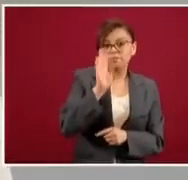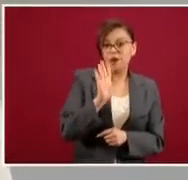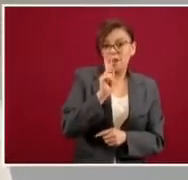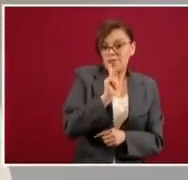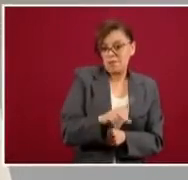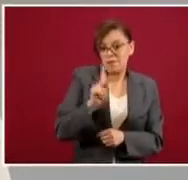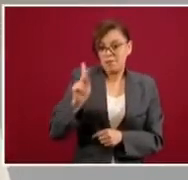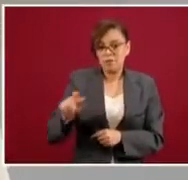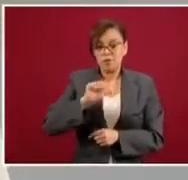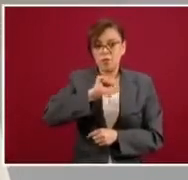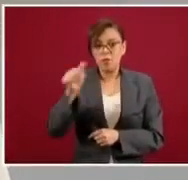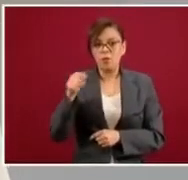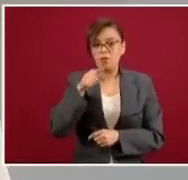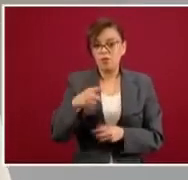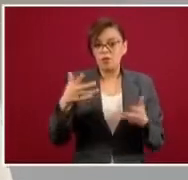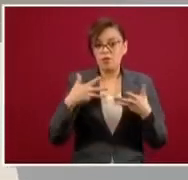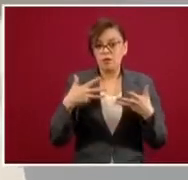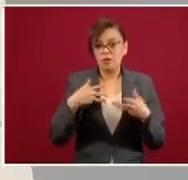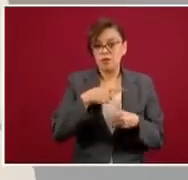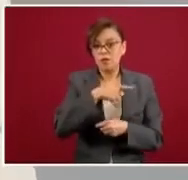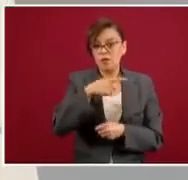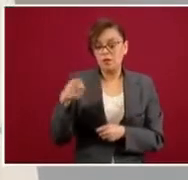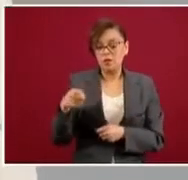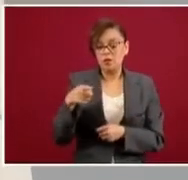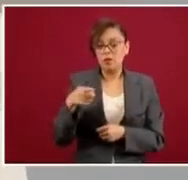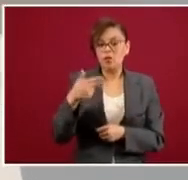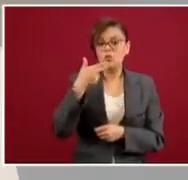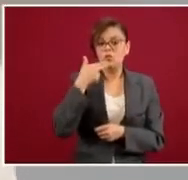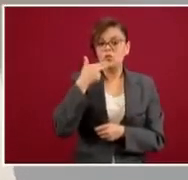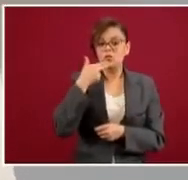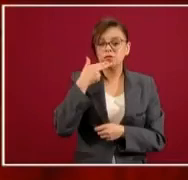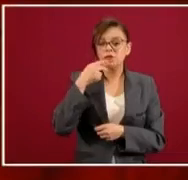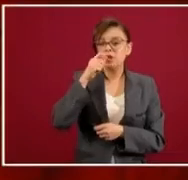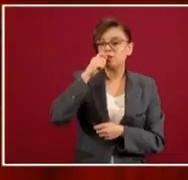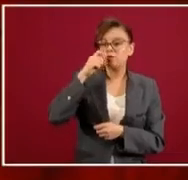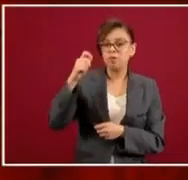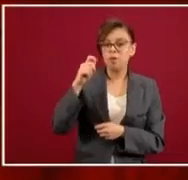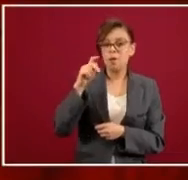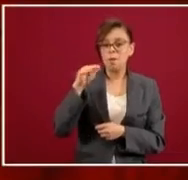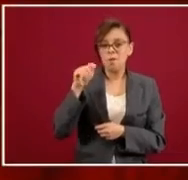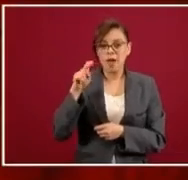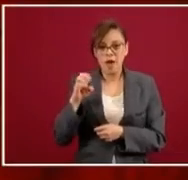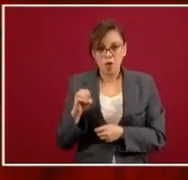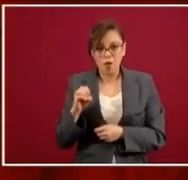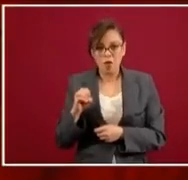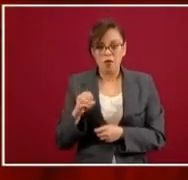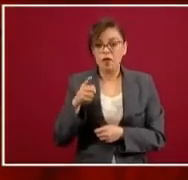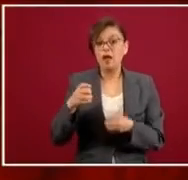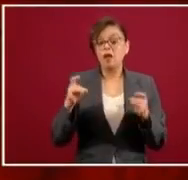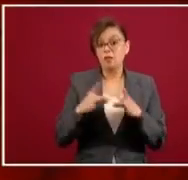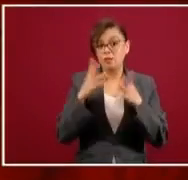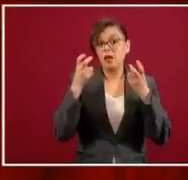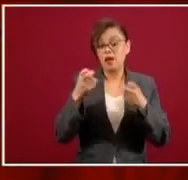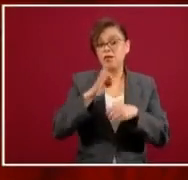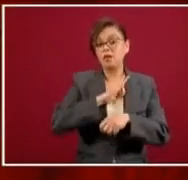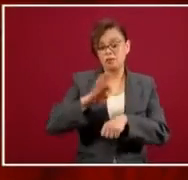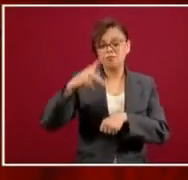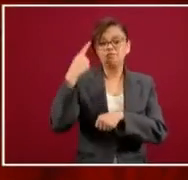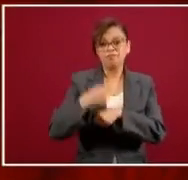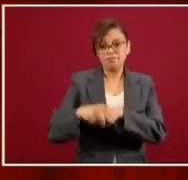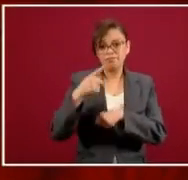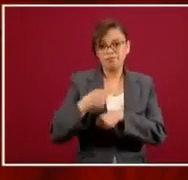daños que causa el uso de vapeo, que debemos considerarlo como un elemento de riesgo. Las personas